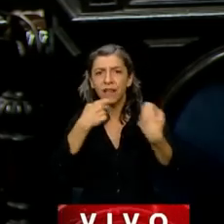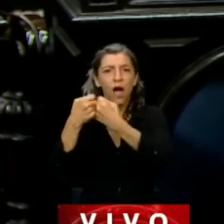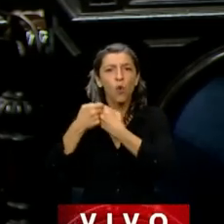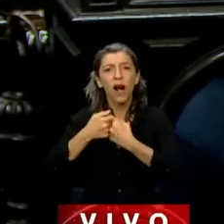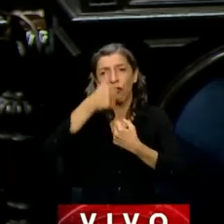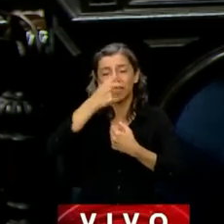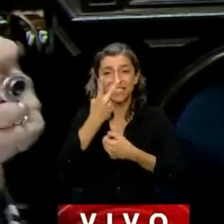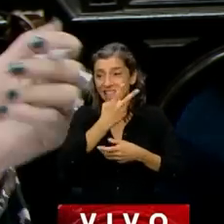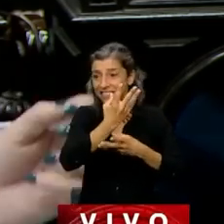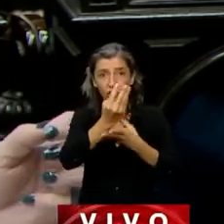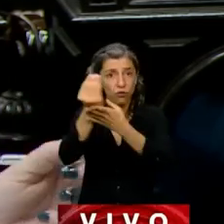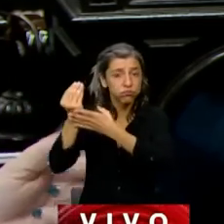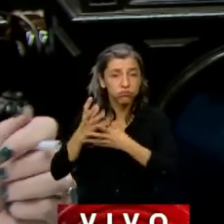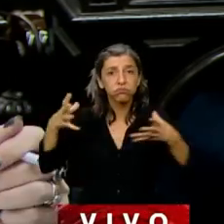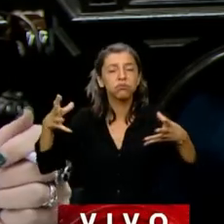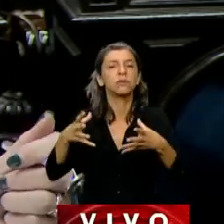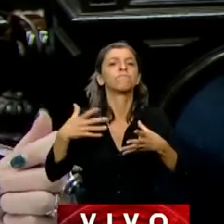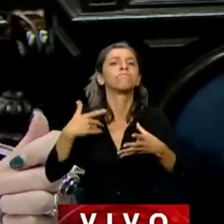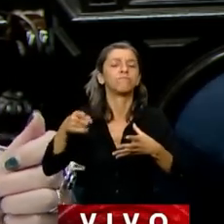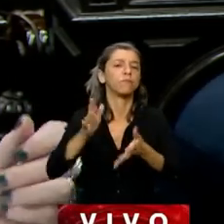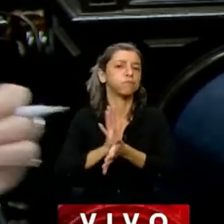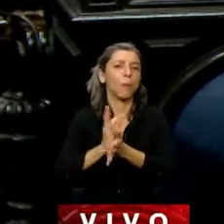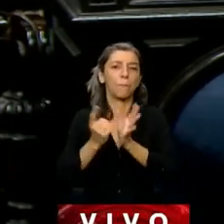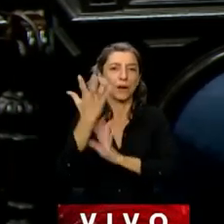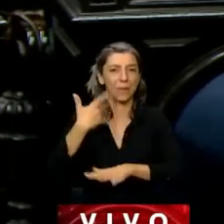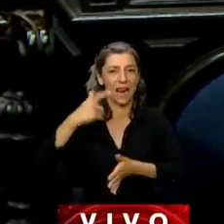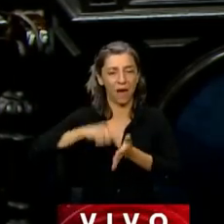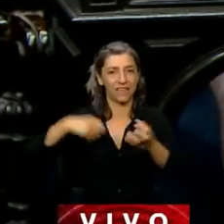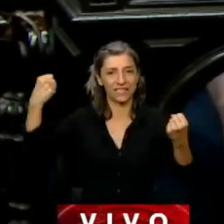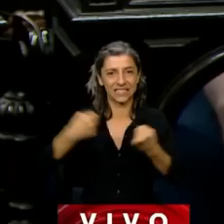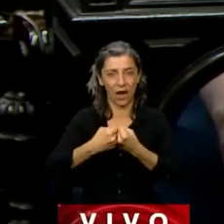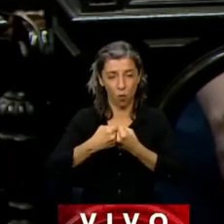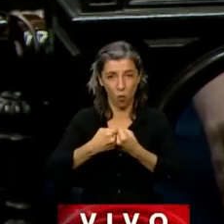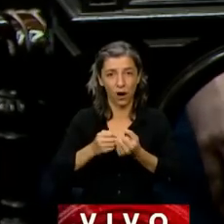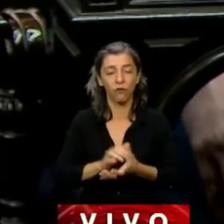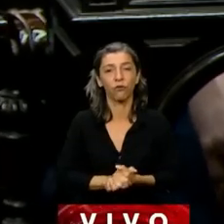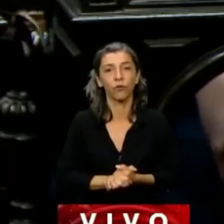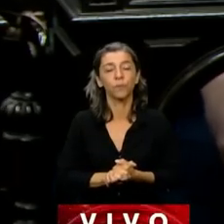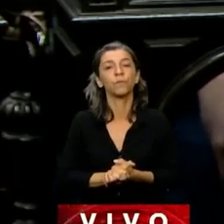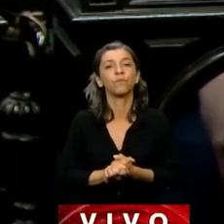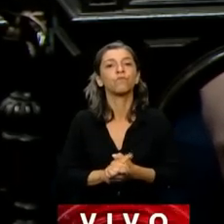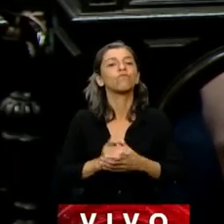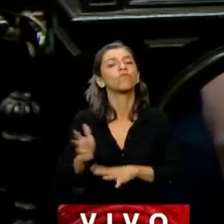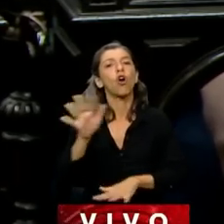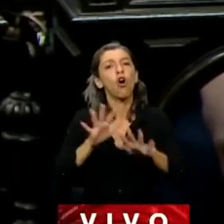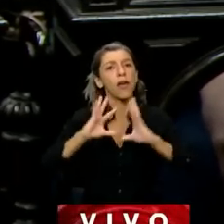representa el primer logro birregional. En su condición de organización internacional, la Fundación